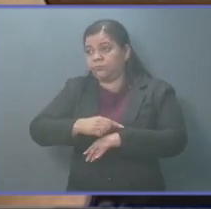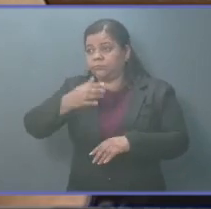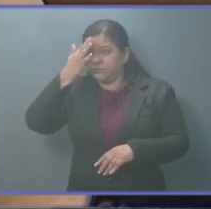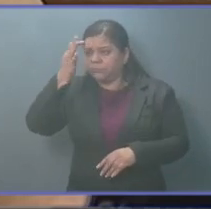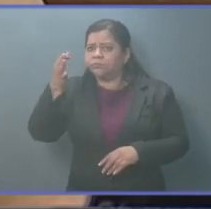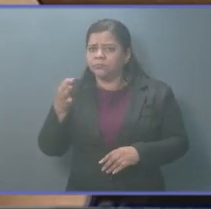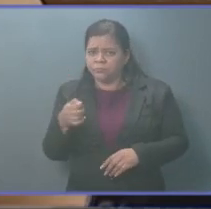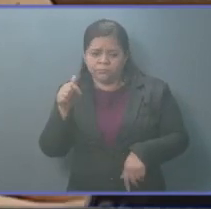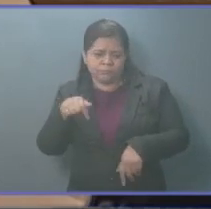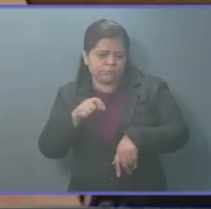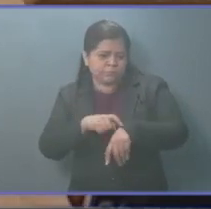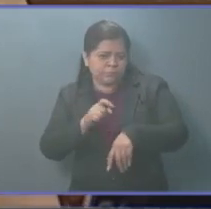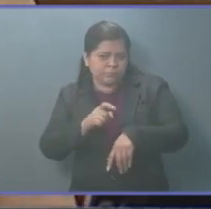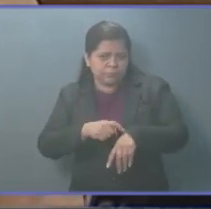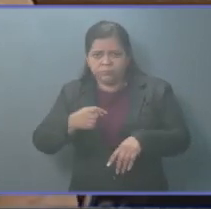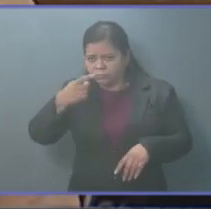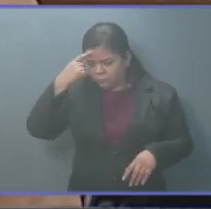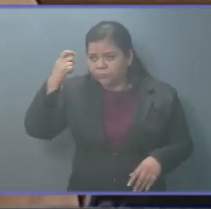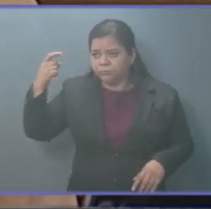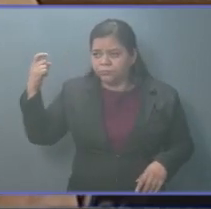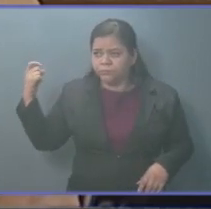bastante oportuno recordar